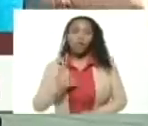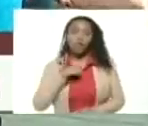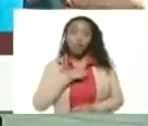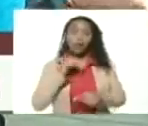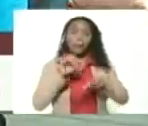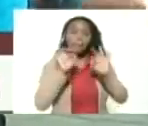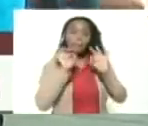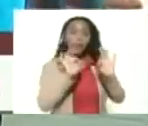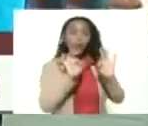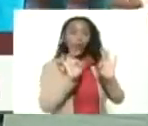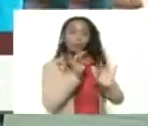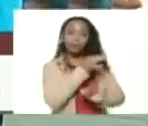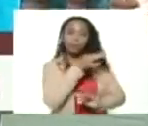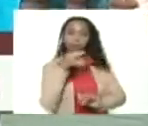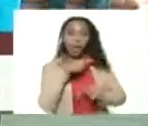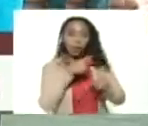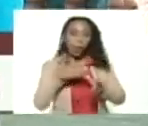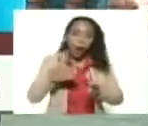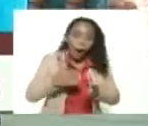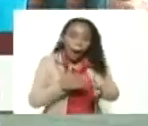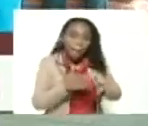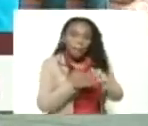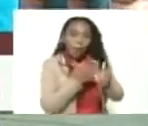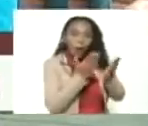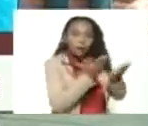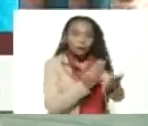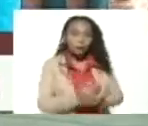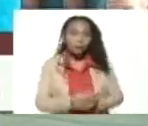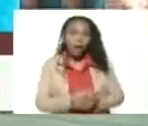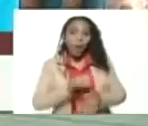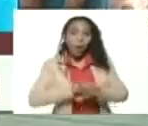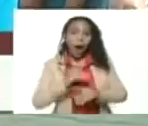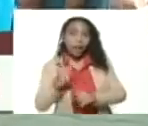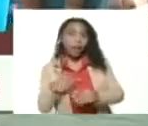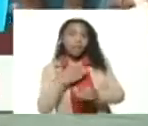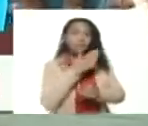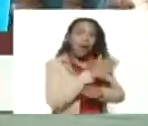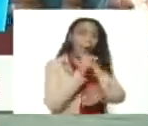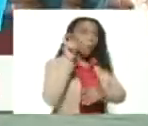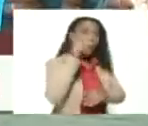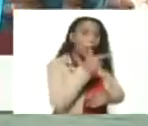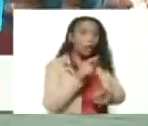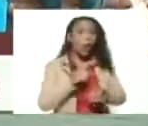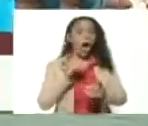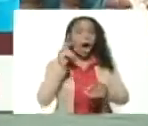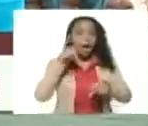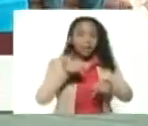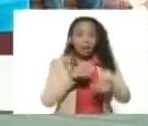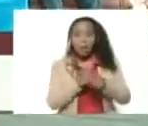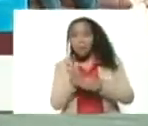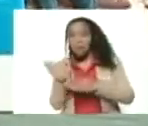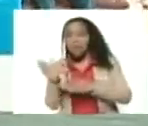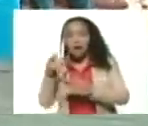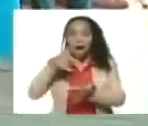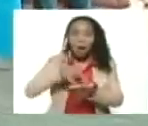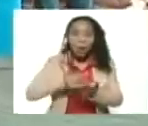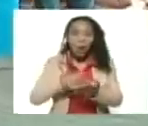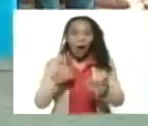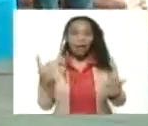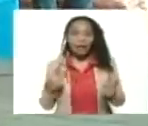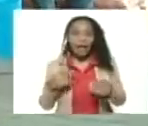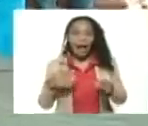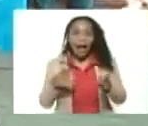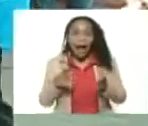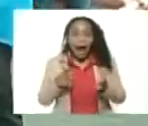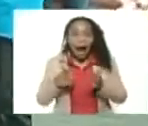punto exacto, porque estos son los caminos. Por aquí usted agarra para Guárico, por aquí usted agarra para Carabobo, la encrucijada de los caminos